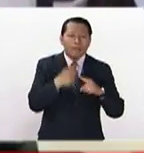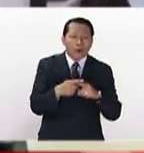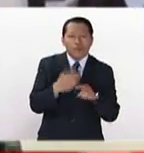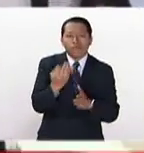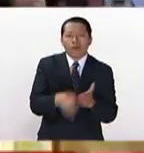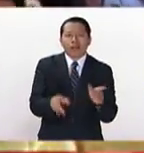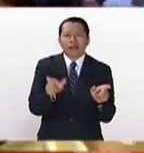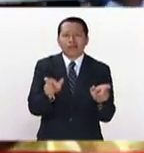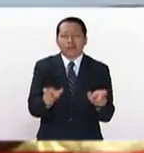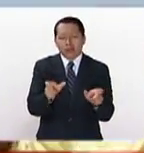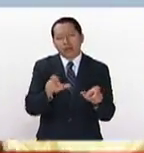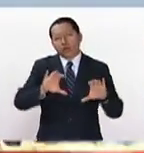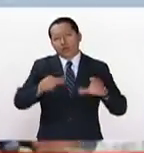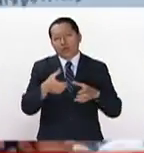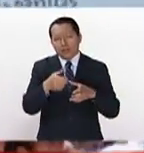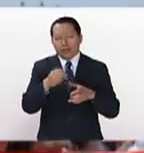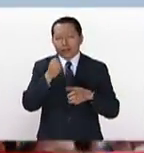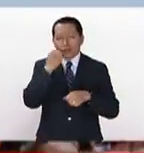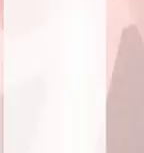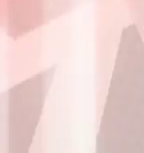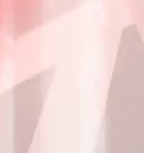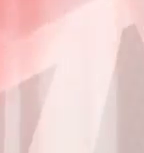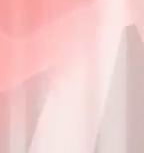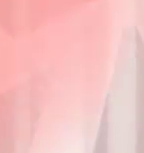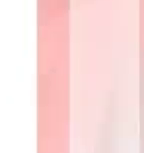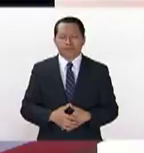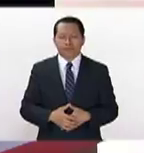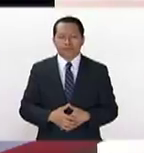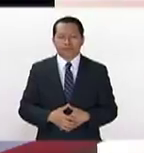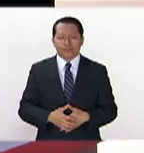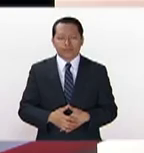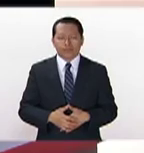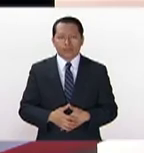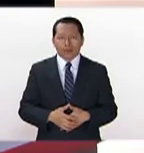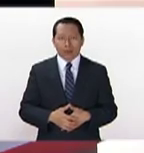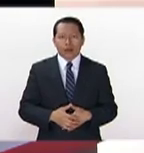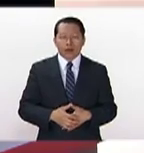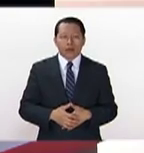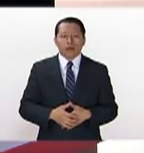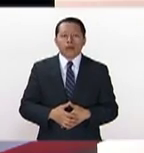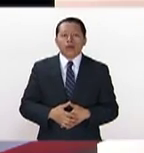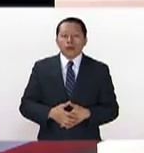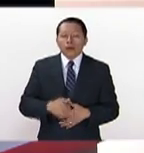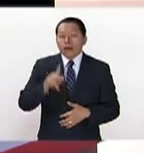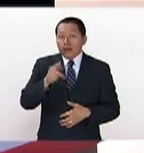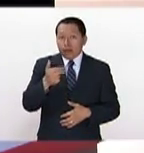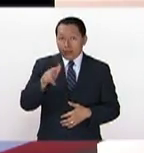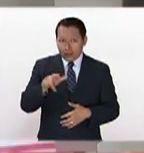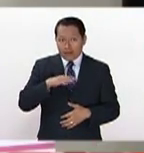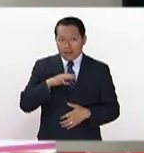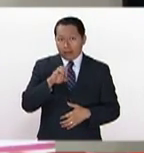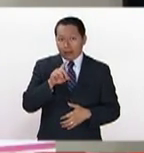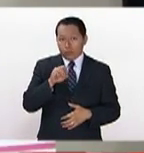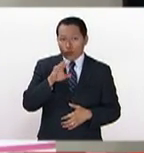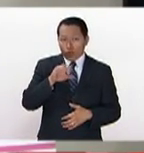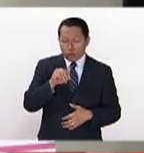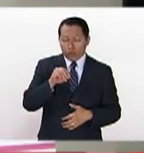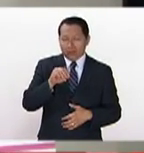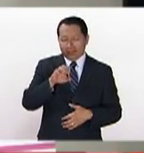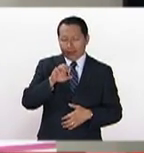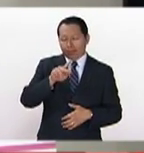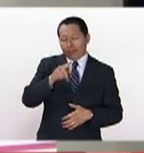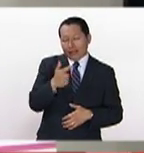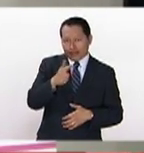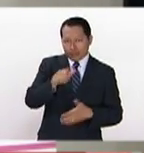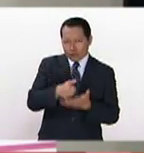que está afectando a la comunidad universitaria. El procurador de justicia capitalino Edmundo Garrido informó que